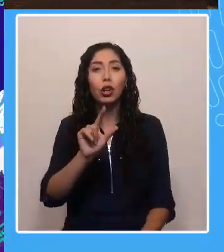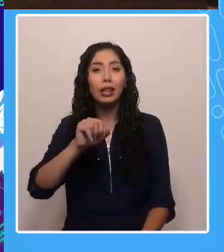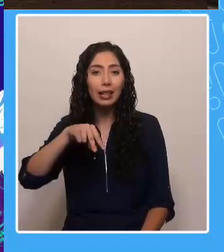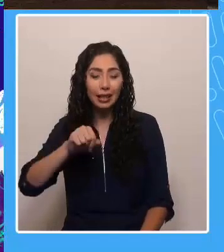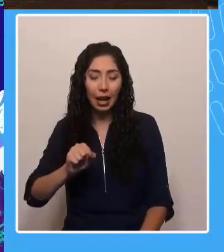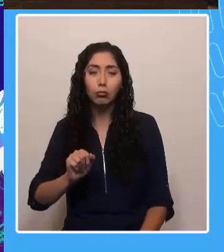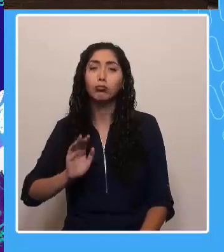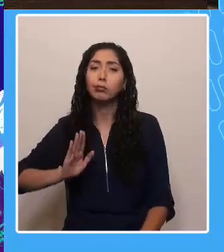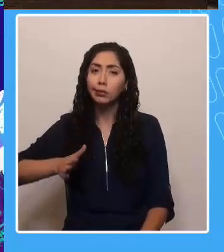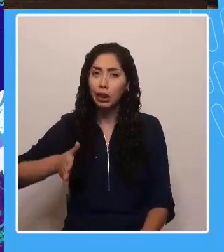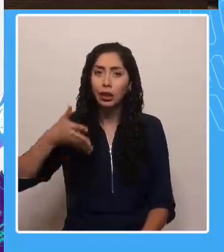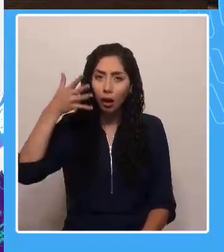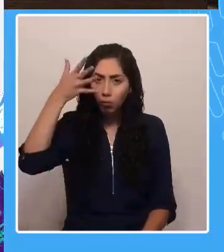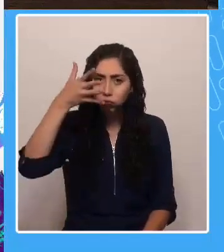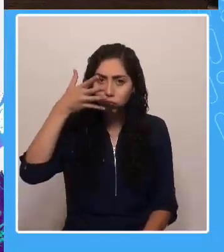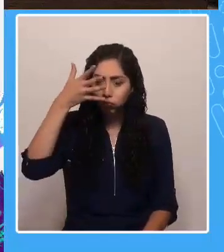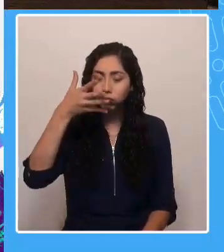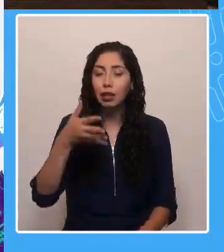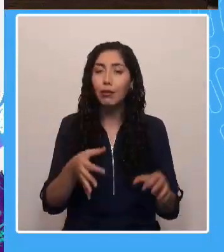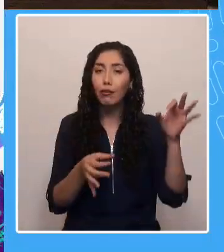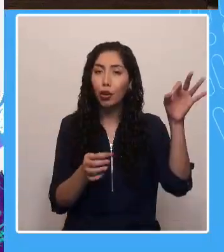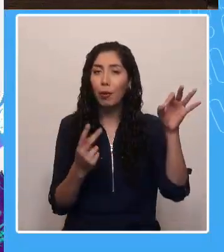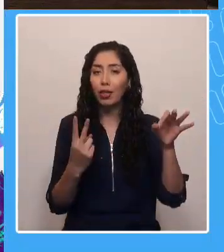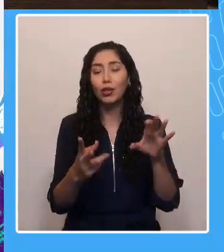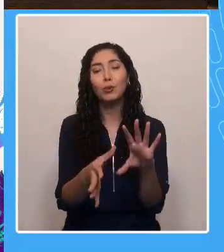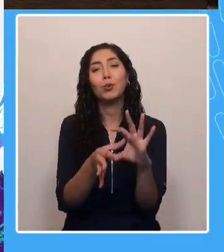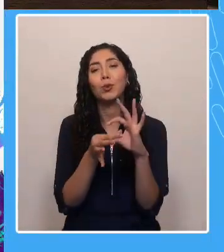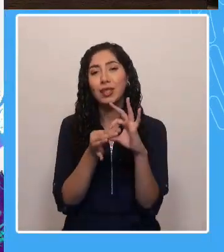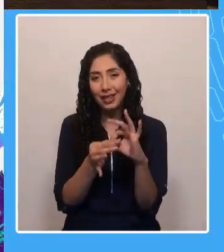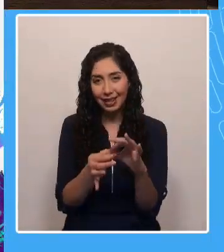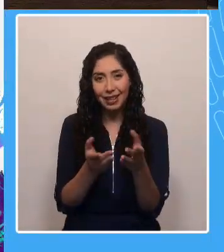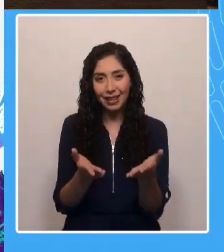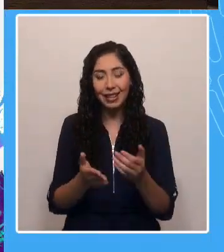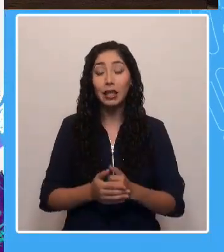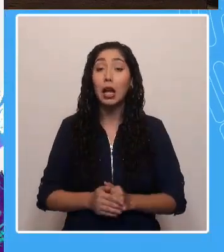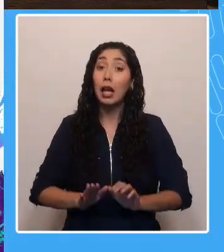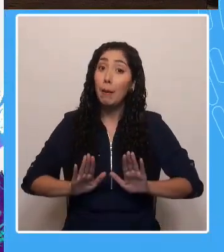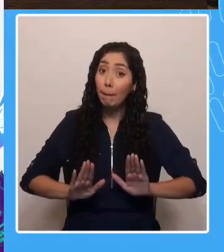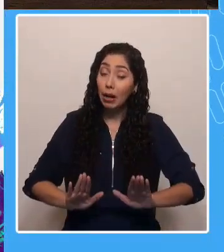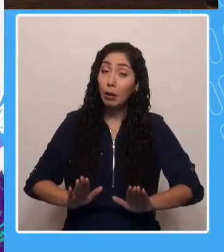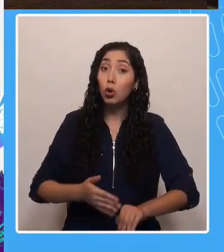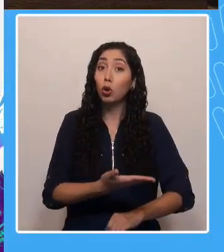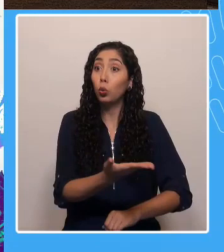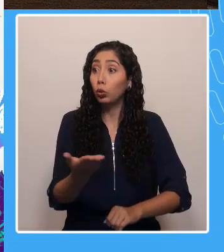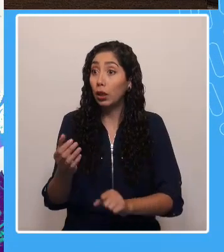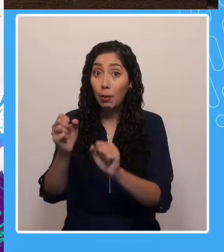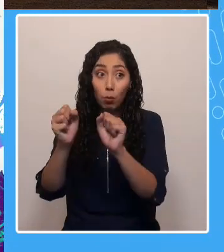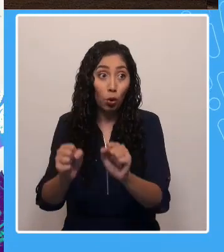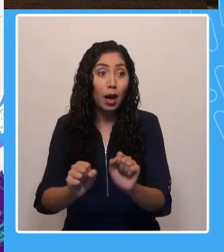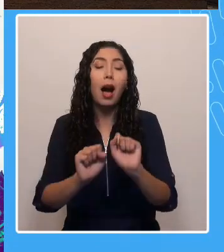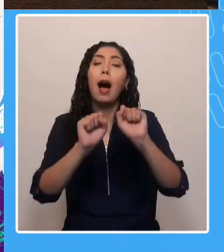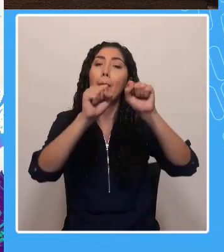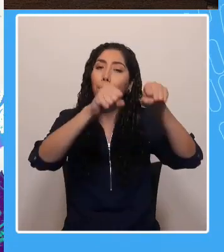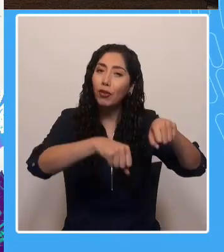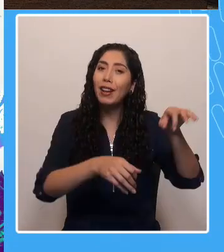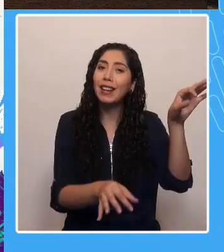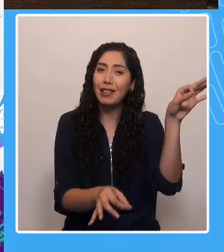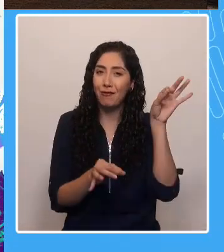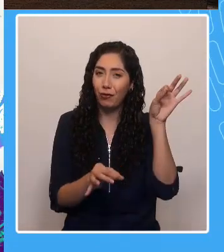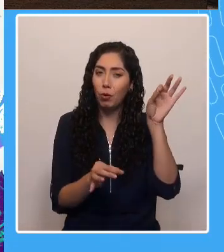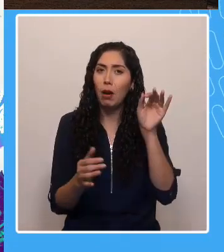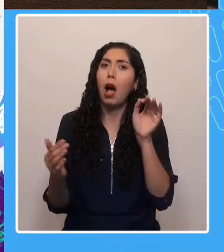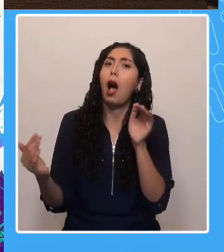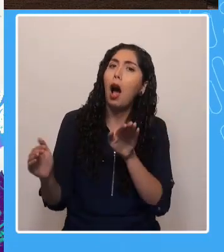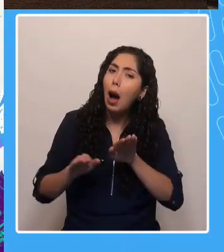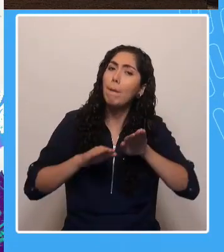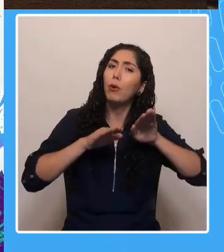informe número 2. Así es que muchas gracias y esperamos que puedan aprobar este informe, apoyar